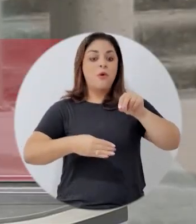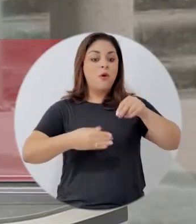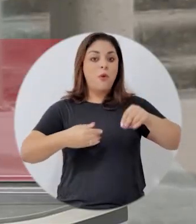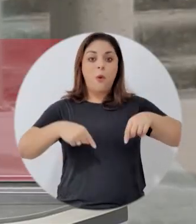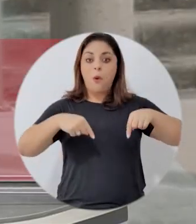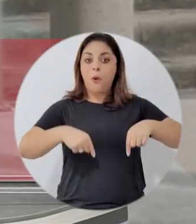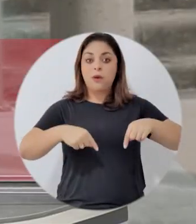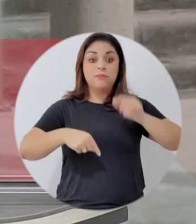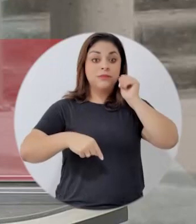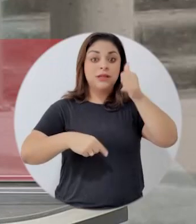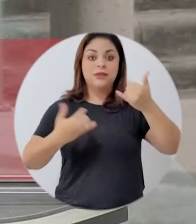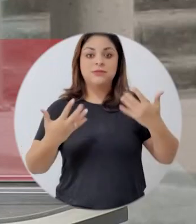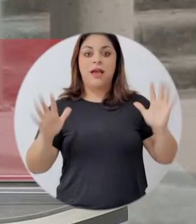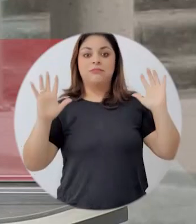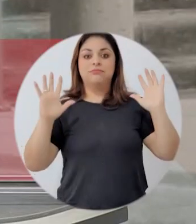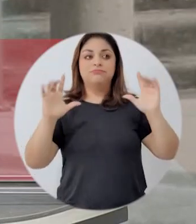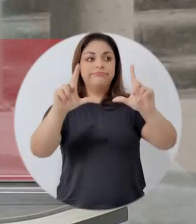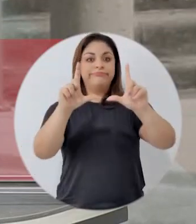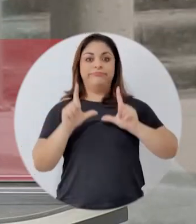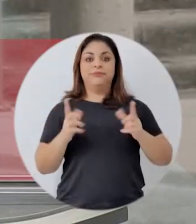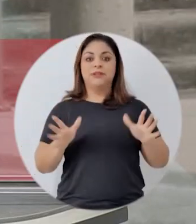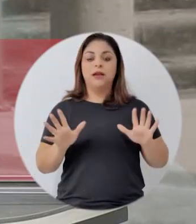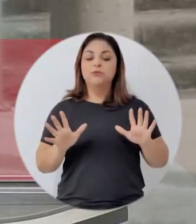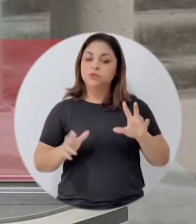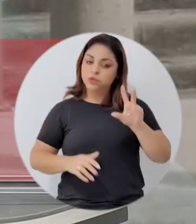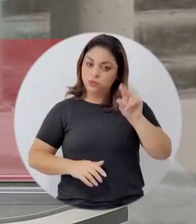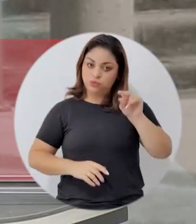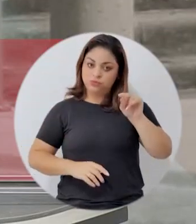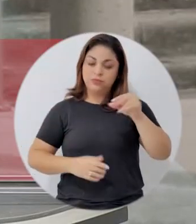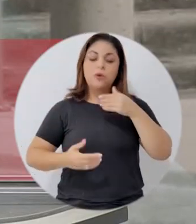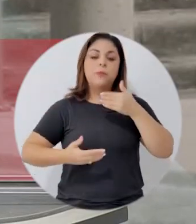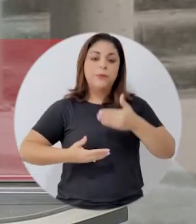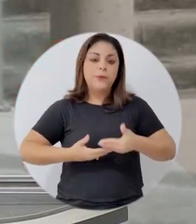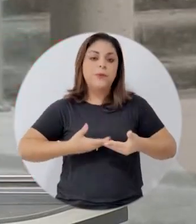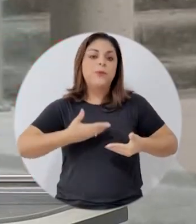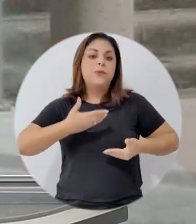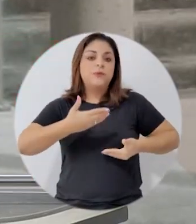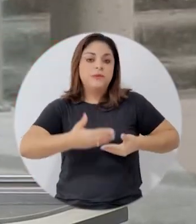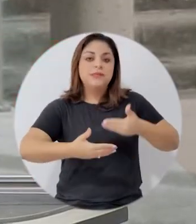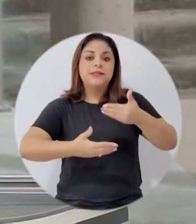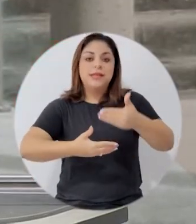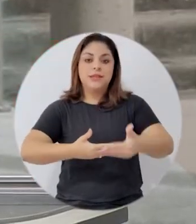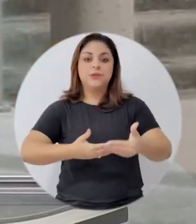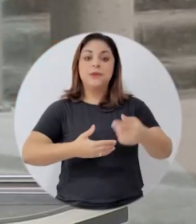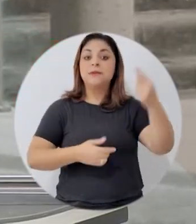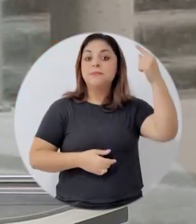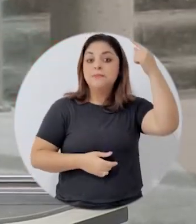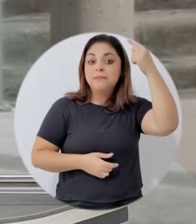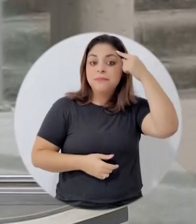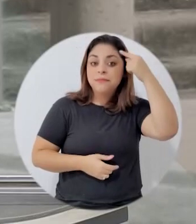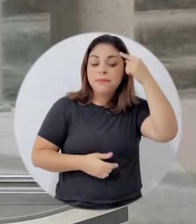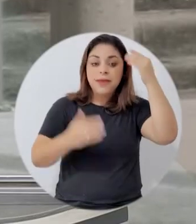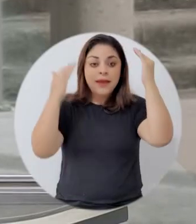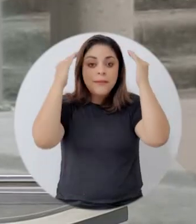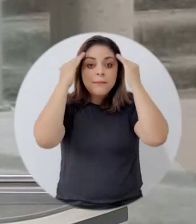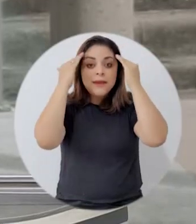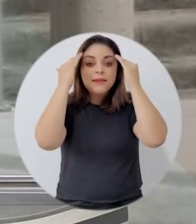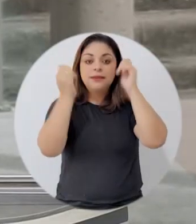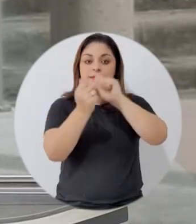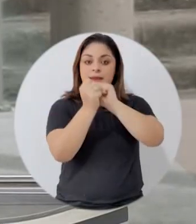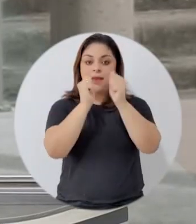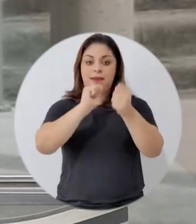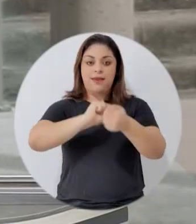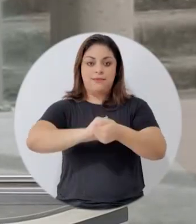la mañana, ¿verdad? No es simplemente un certificado, sino que es un proceso. Es el cambio de pensar, es cambiar en